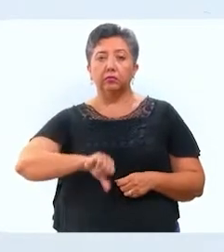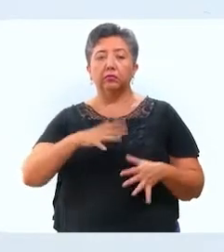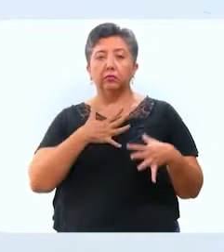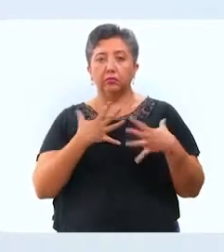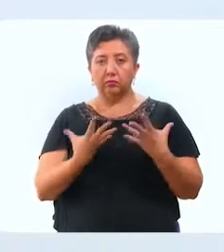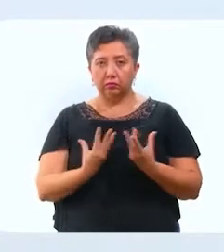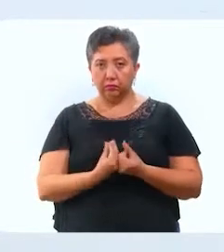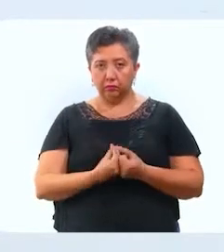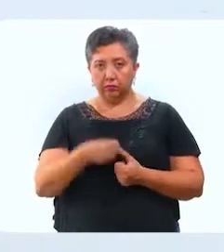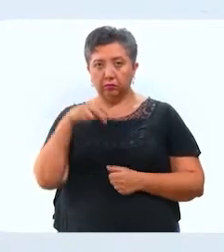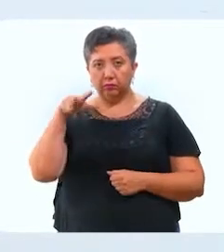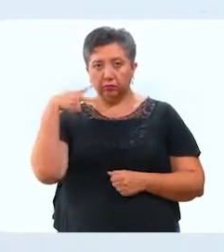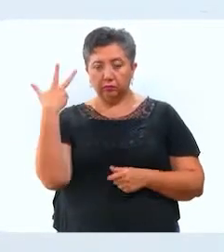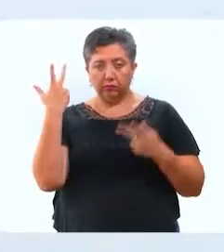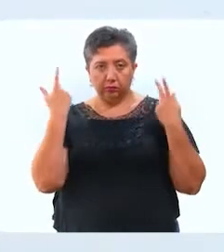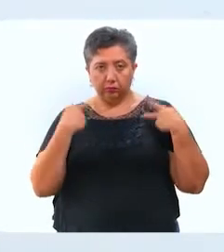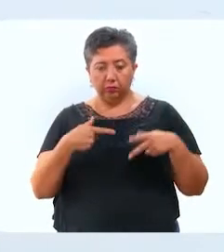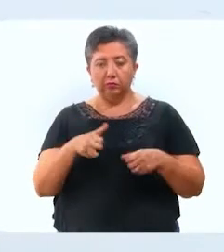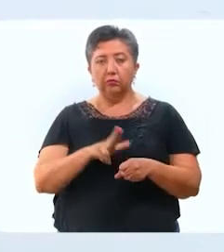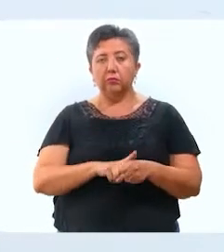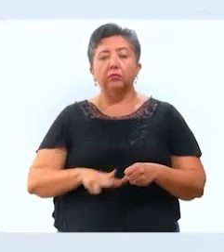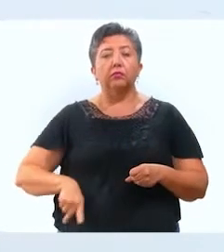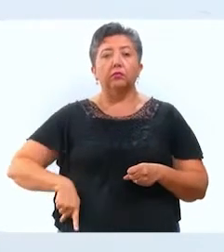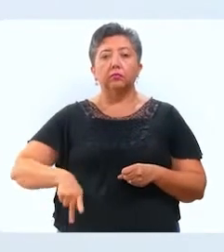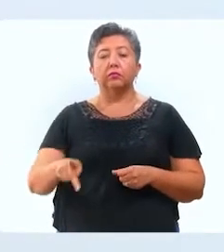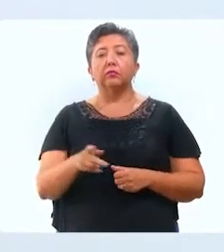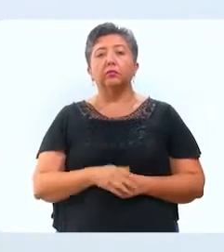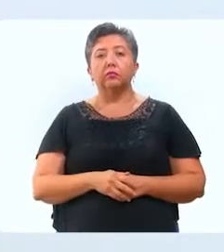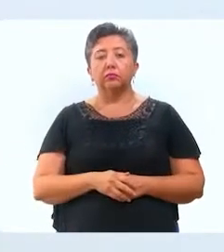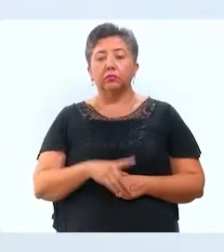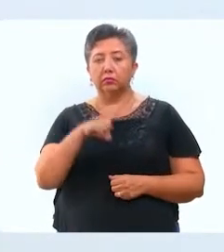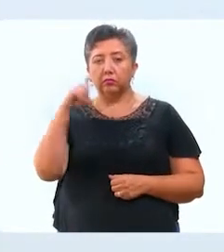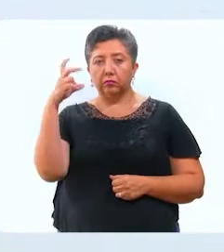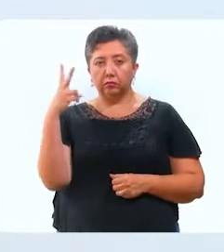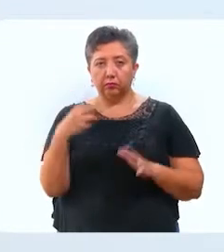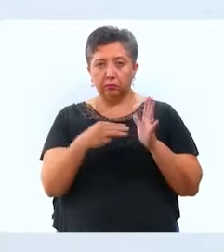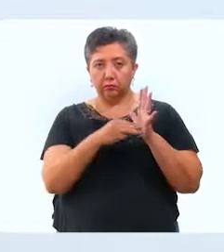día de hoy tenemos 13 pacientes en hospitales públicos.